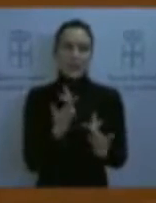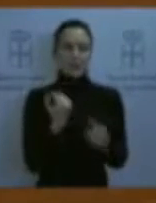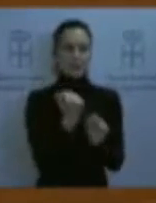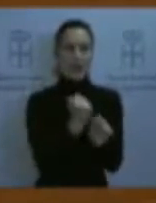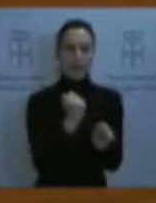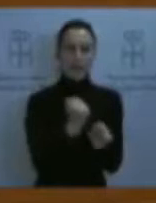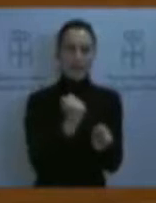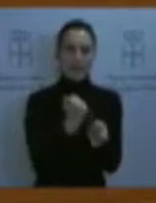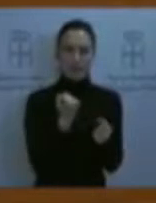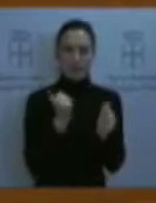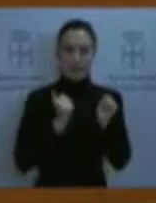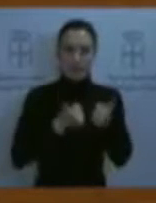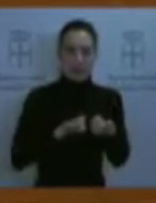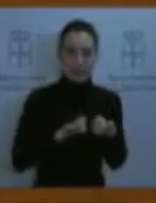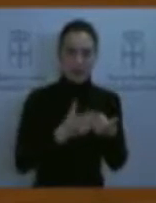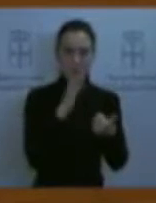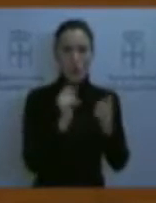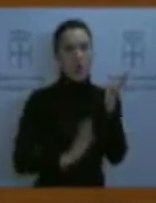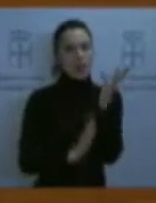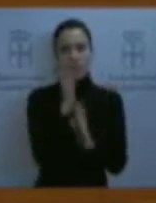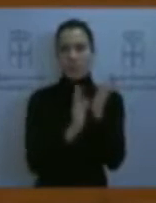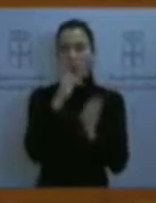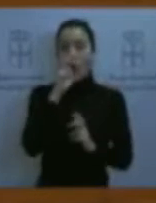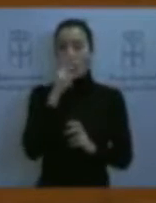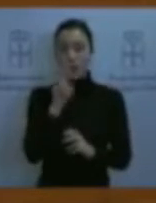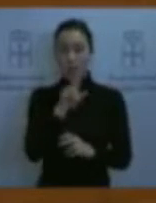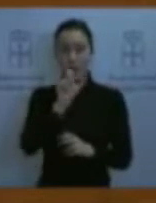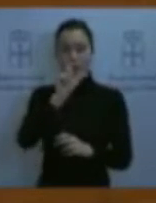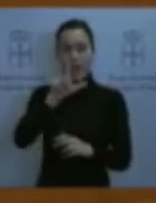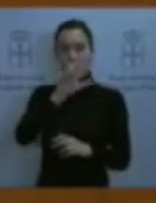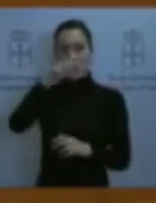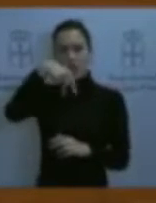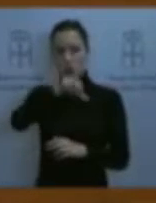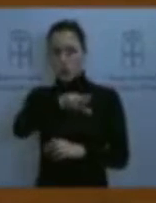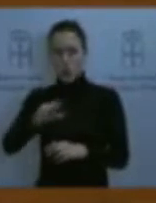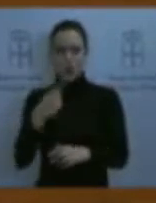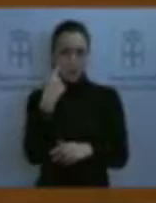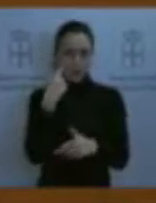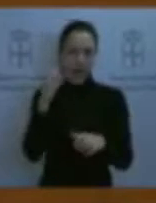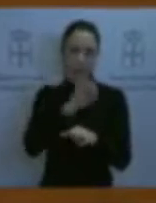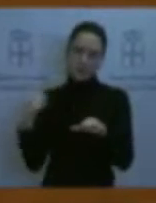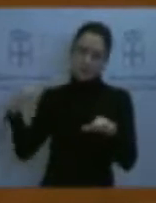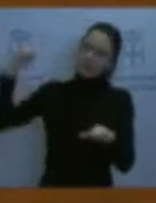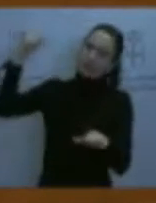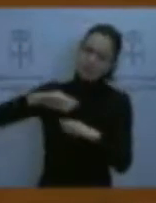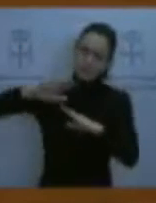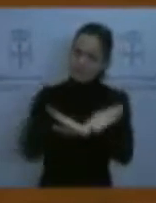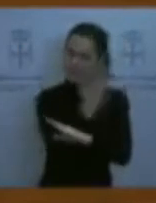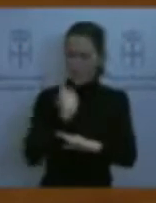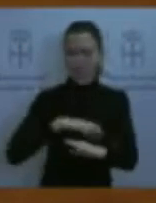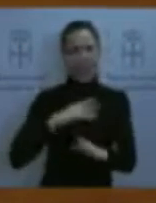Valledor, pero ni siquiera. Y mira que ya pasaron años y tuvieron años para ponerse a ello. Pues bien, una persona que